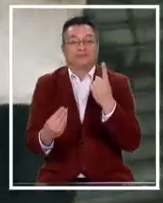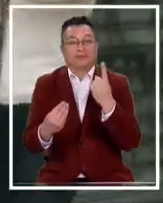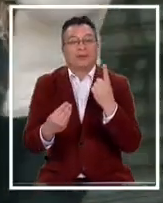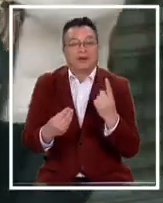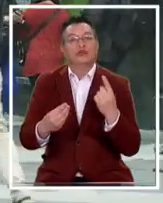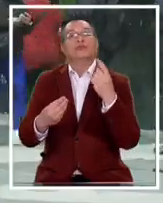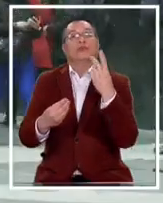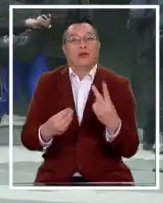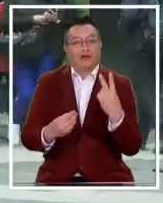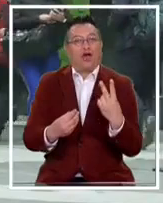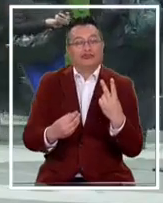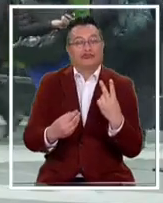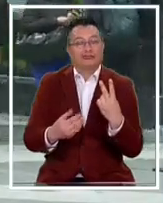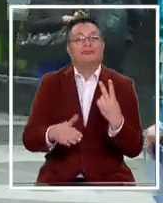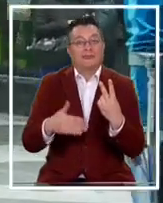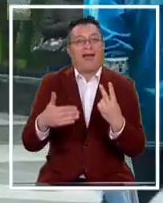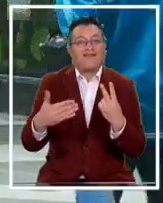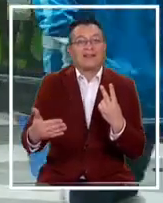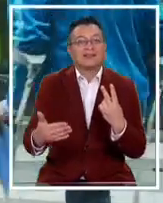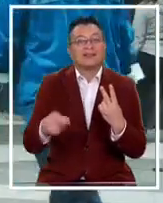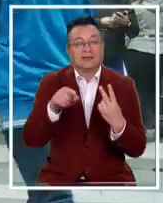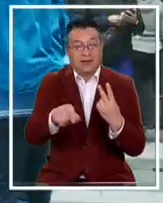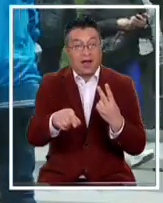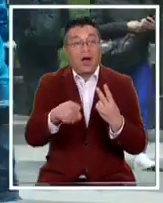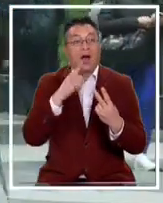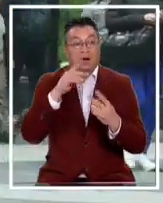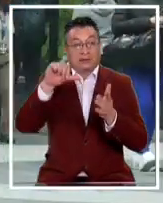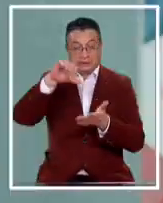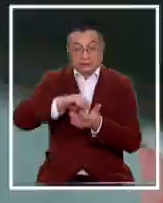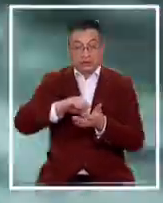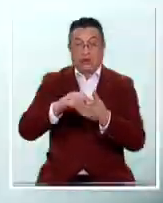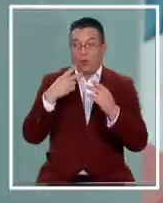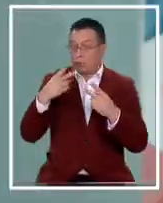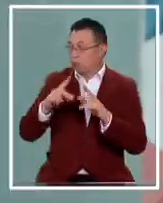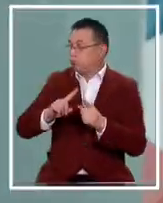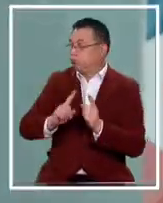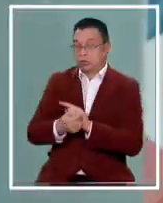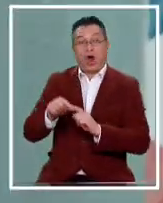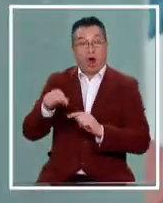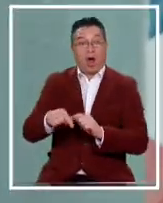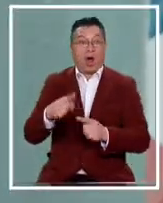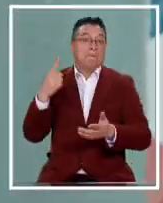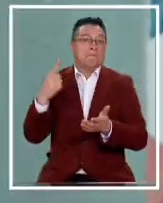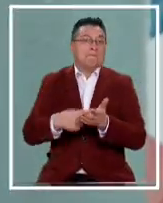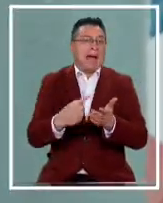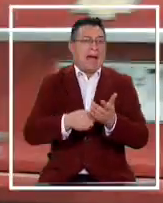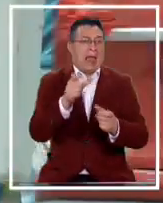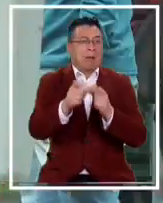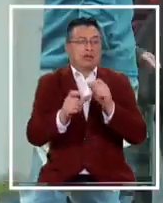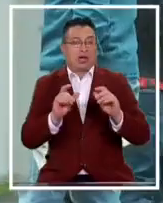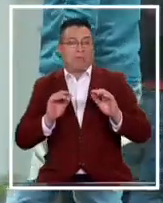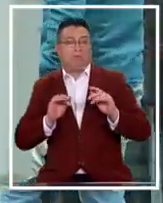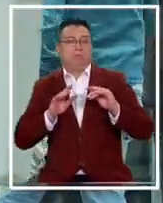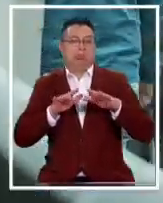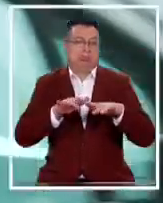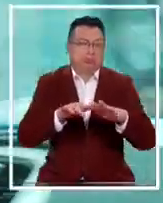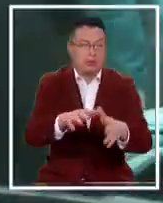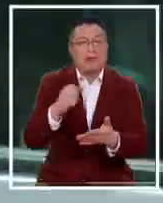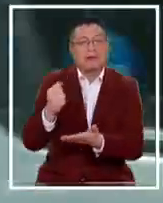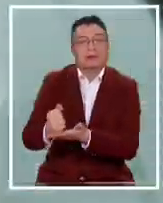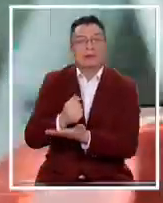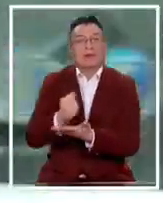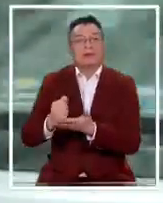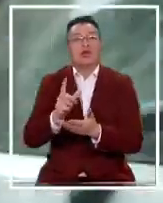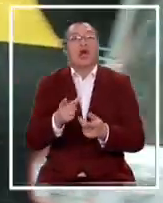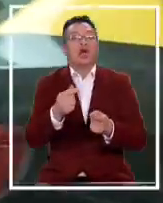en el plan paso a paso, que rápidamente se reflejó en el sector céntrico, donde hoy miles de personas se volcaron a las calles para hacer trámites